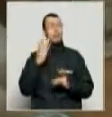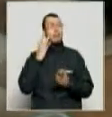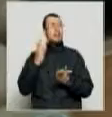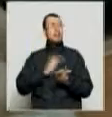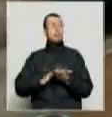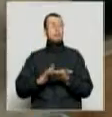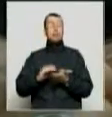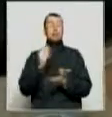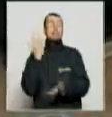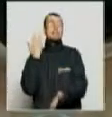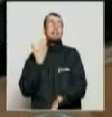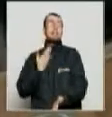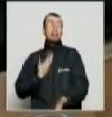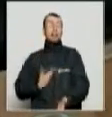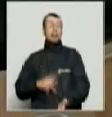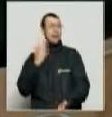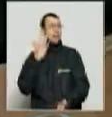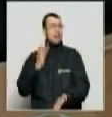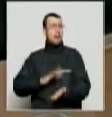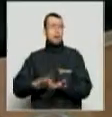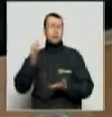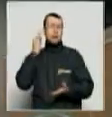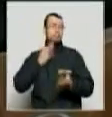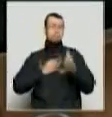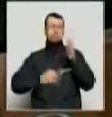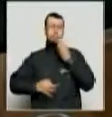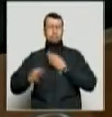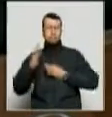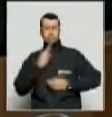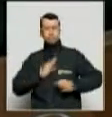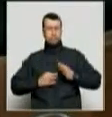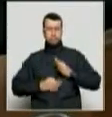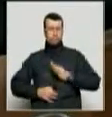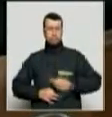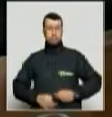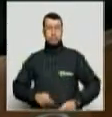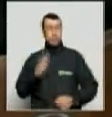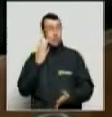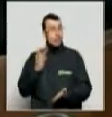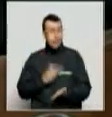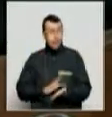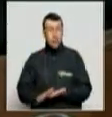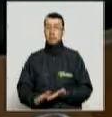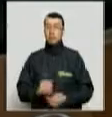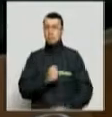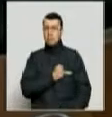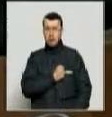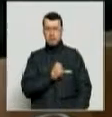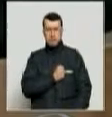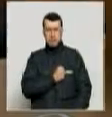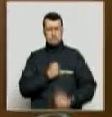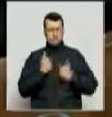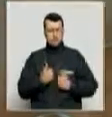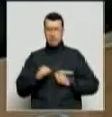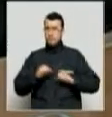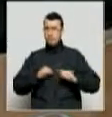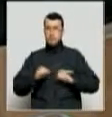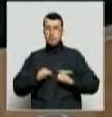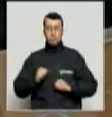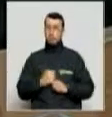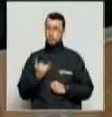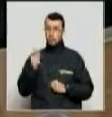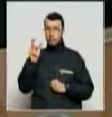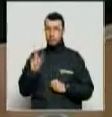estimular la regulación de la presión arterial, van a estimular la limpieza de las arterias, van a estimular el funcionamiento cardiovascular, van a hidratar al